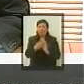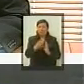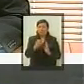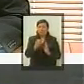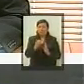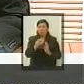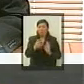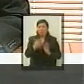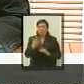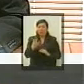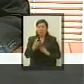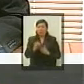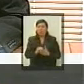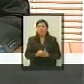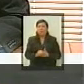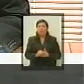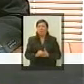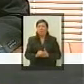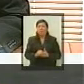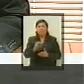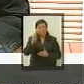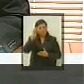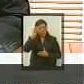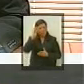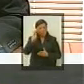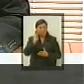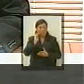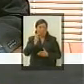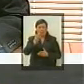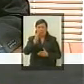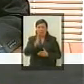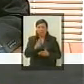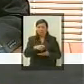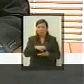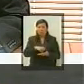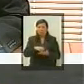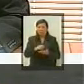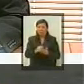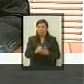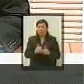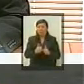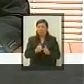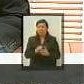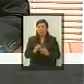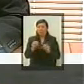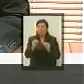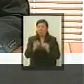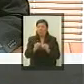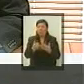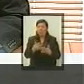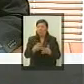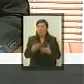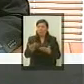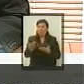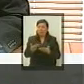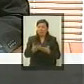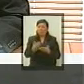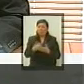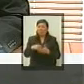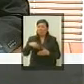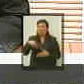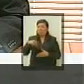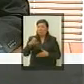285 a la región madre de Dios para los vuelos de pasajeros y servicios de carga desde y hacia el aeropuerto